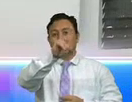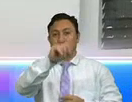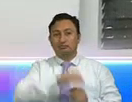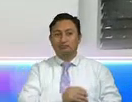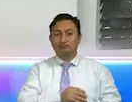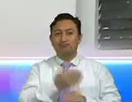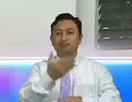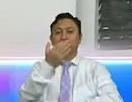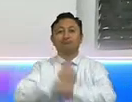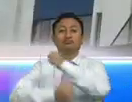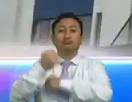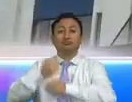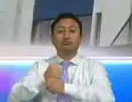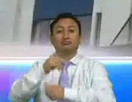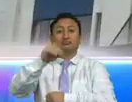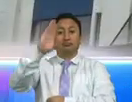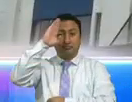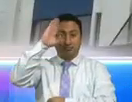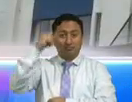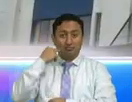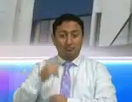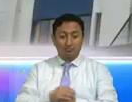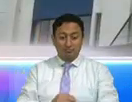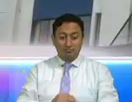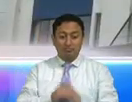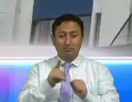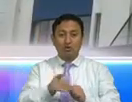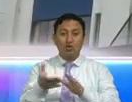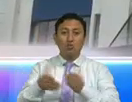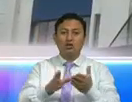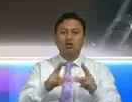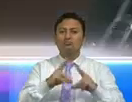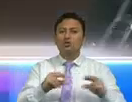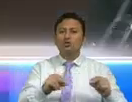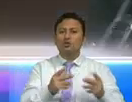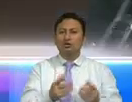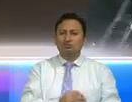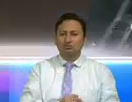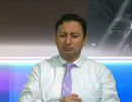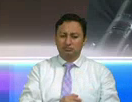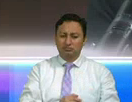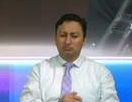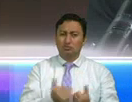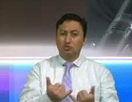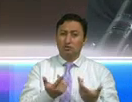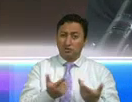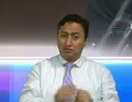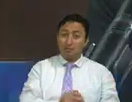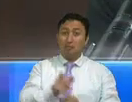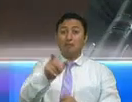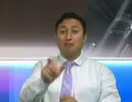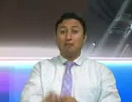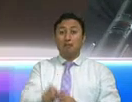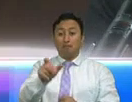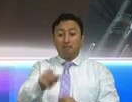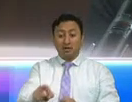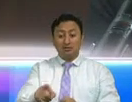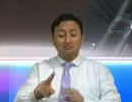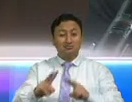los investigadores de la dina se concluyeron que se trató de una muerte natural existen sospechas de que quienes participaron en las